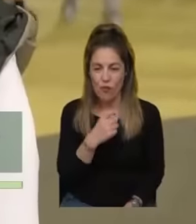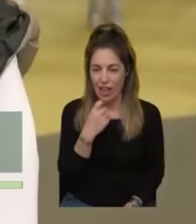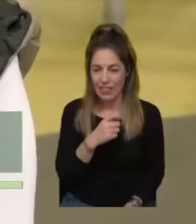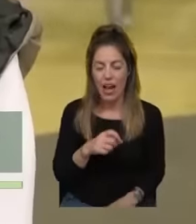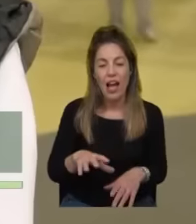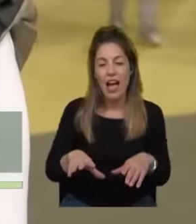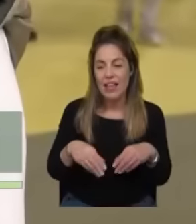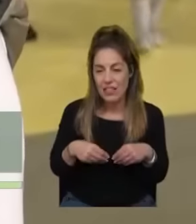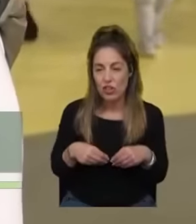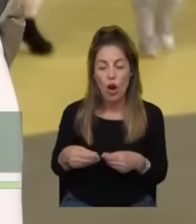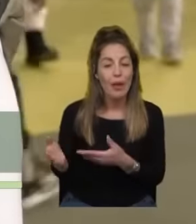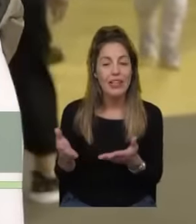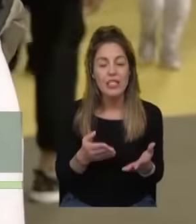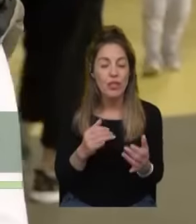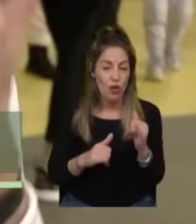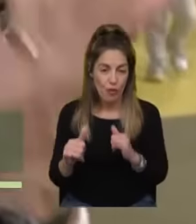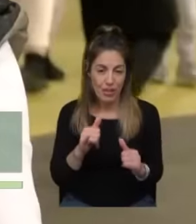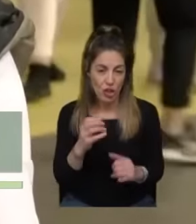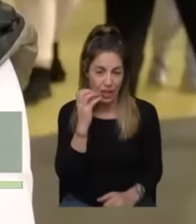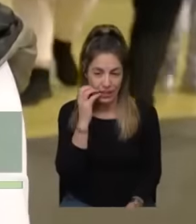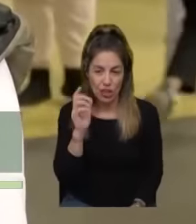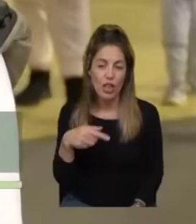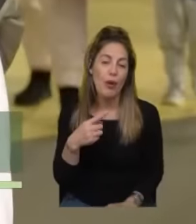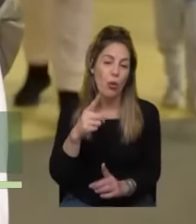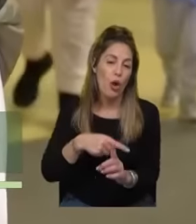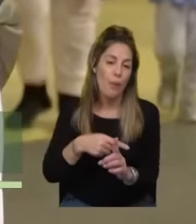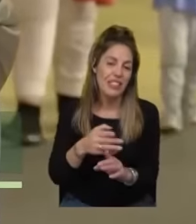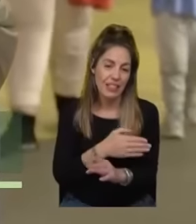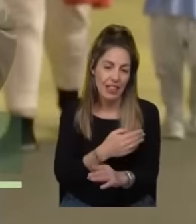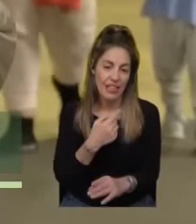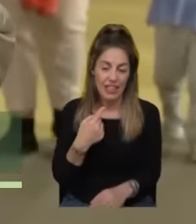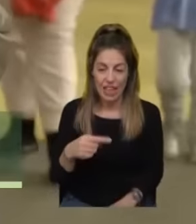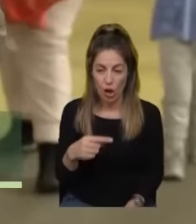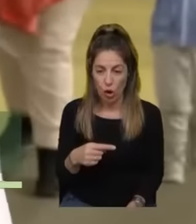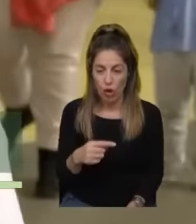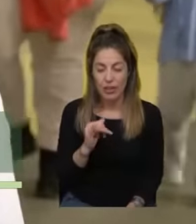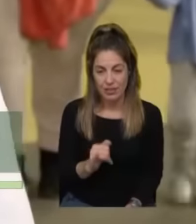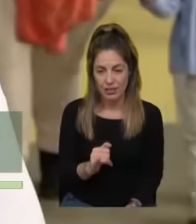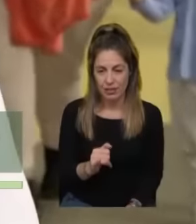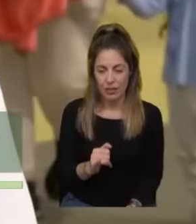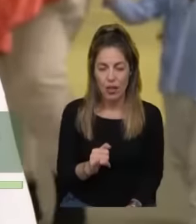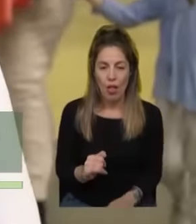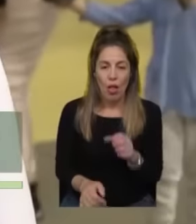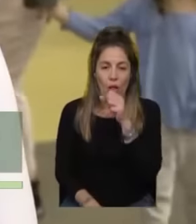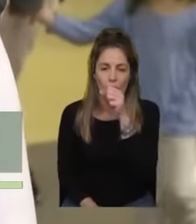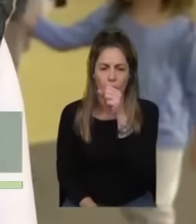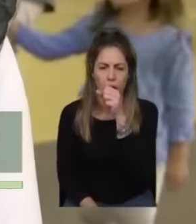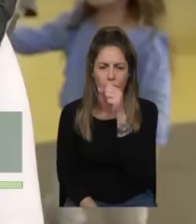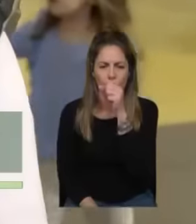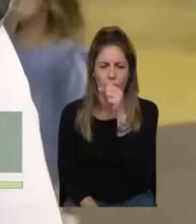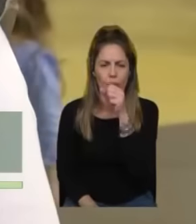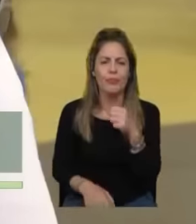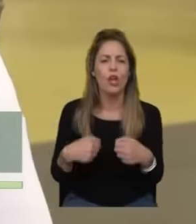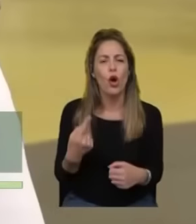Aceptó haber recibido información de Astesiano después que unos meses antes había negado que había sido así. Otra de las